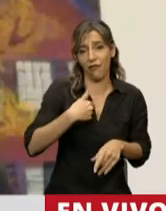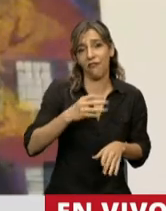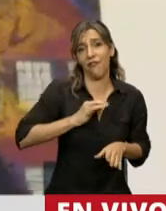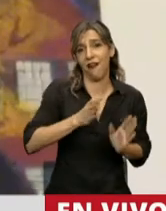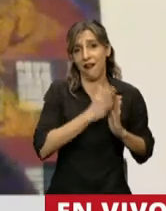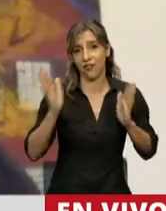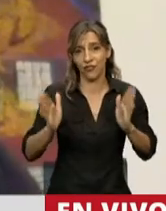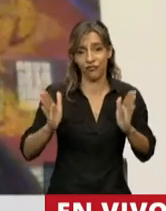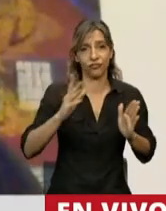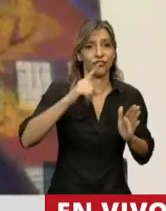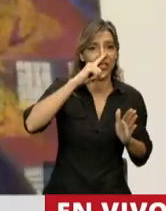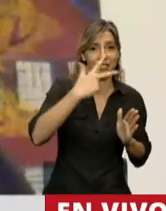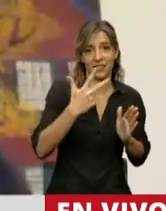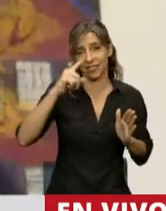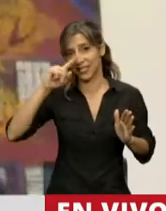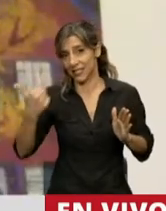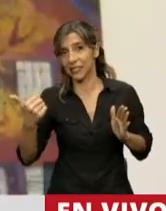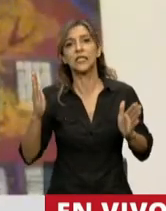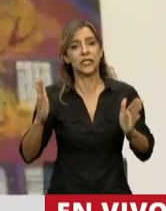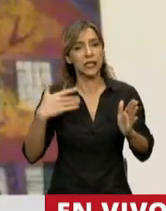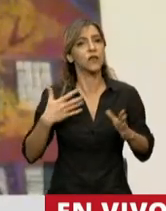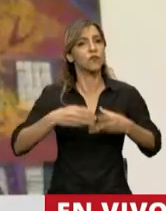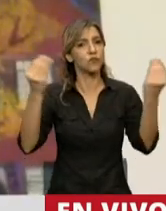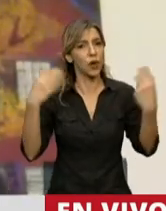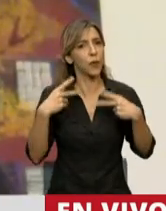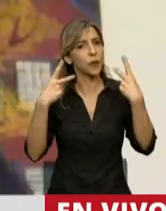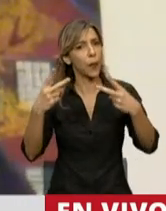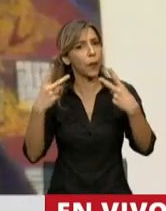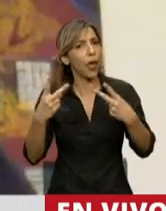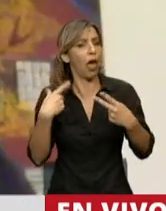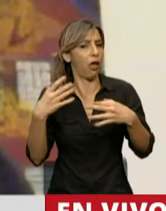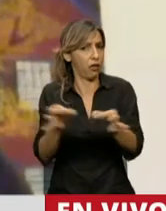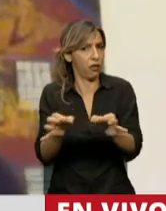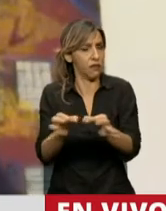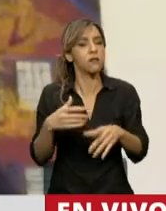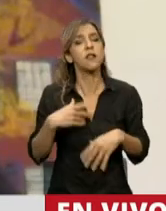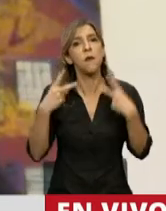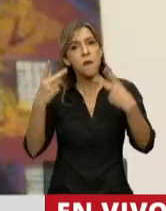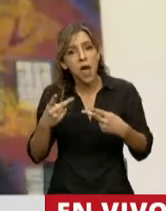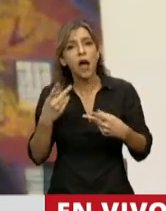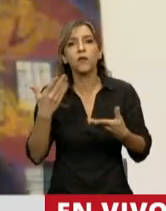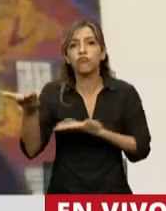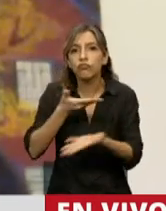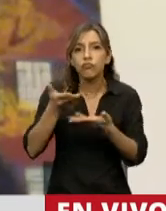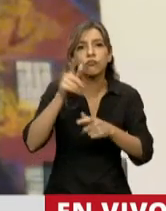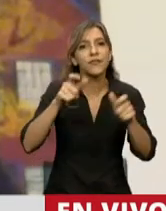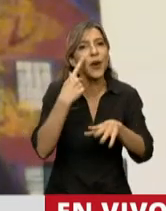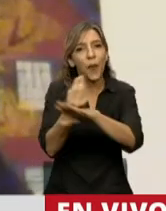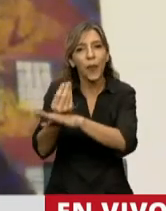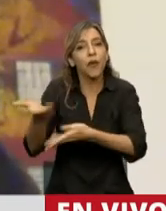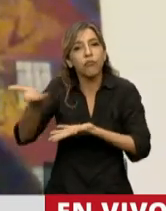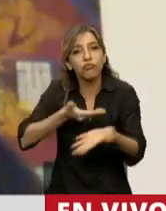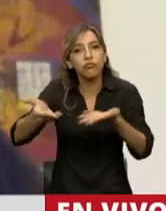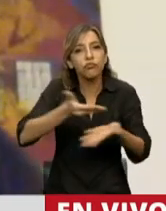73 y 76, viajó en varias oportunidades a nuestras islas. En esos viajes interactuó con los pobladores y con las